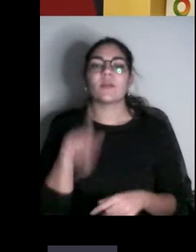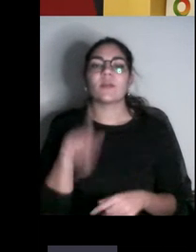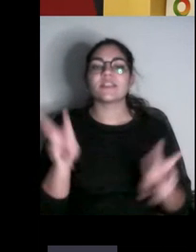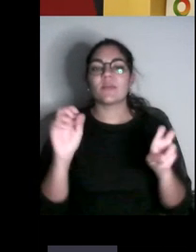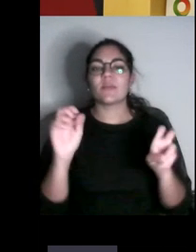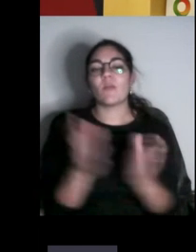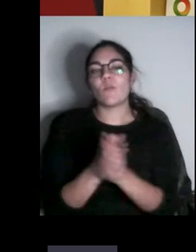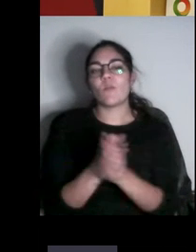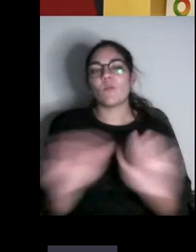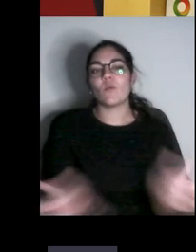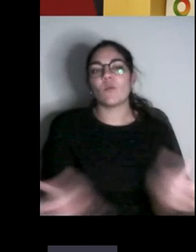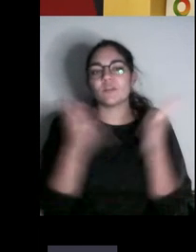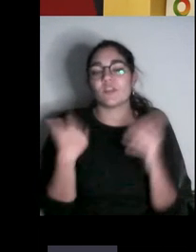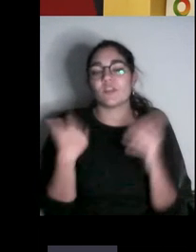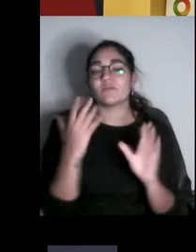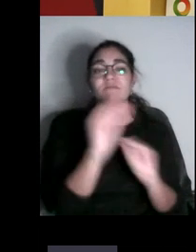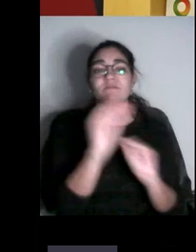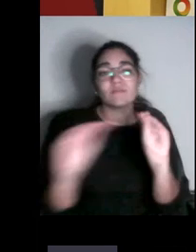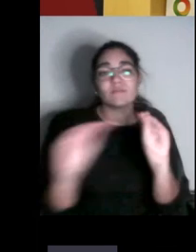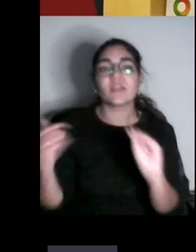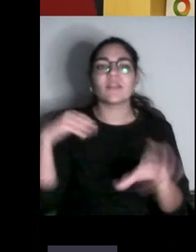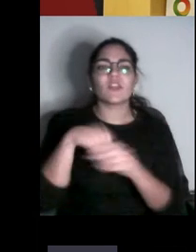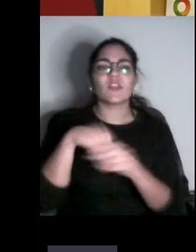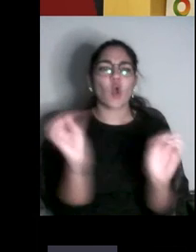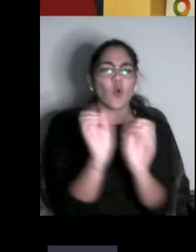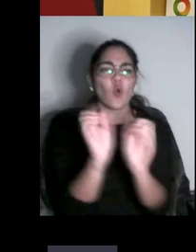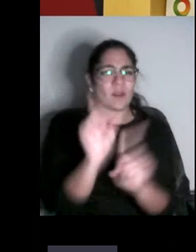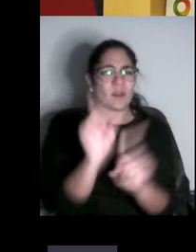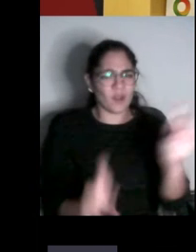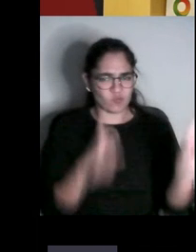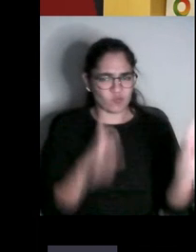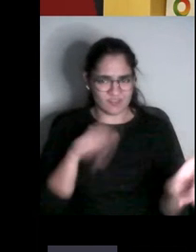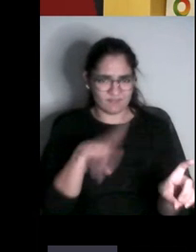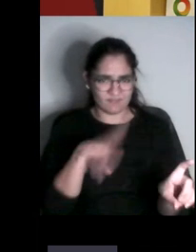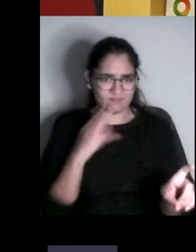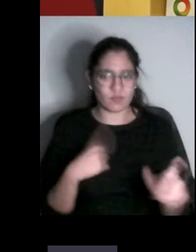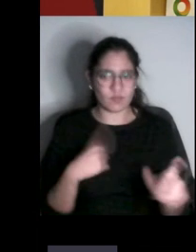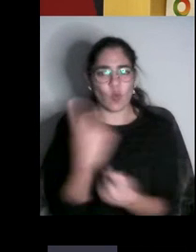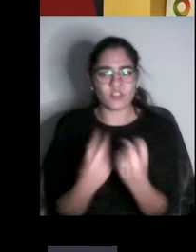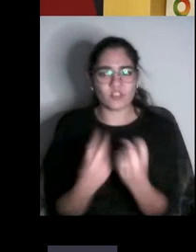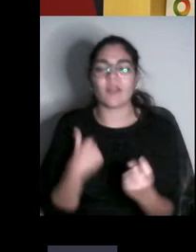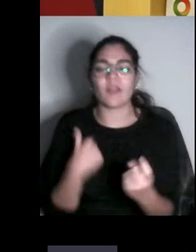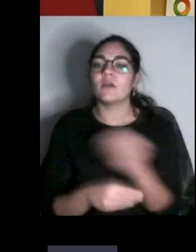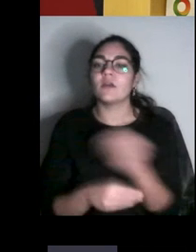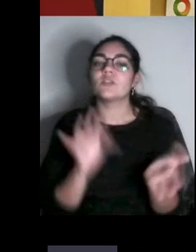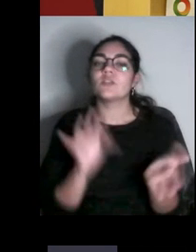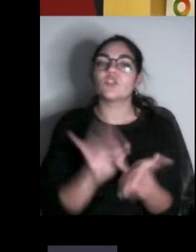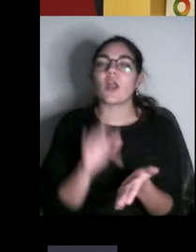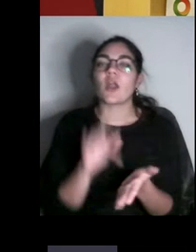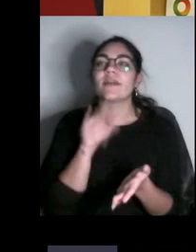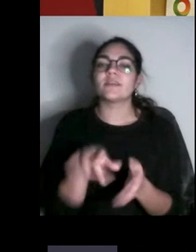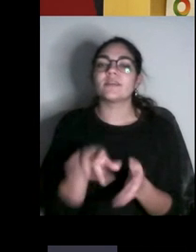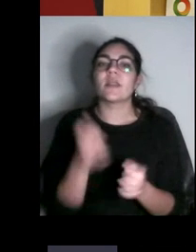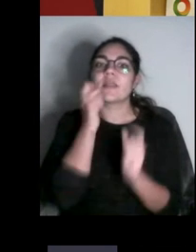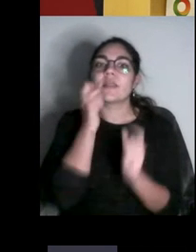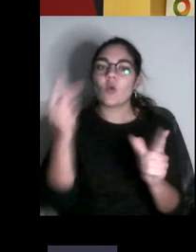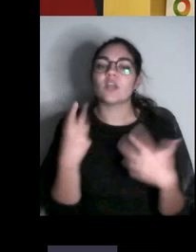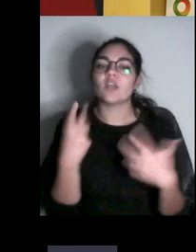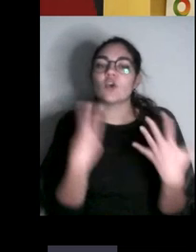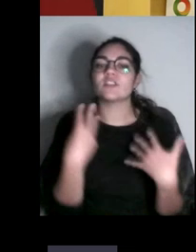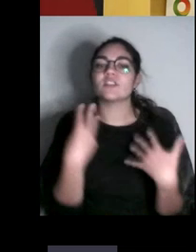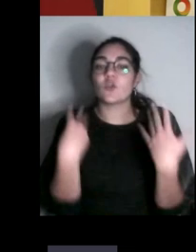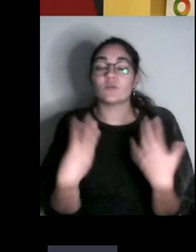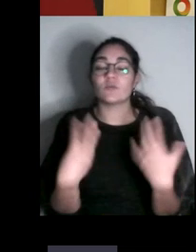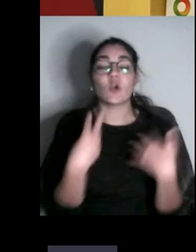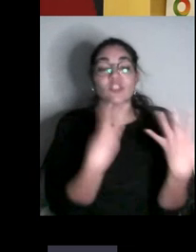hecho un cuestionario xxi a través de google paul y hemos tenido que un 89,9 por ciento del